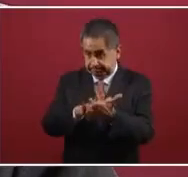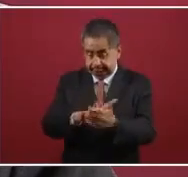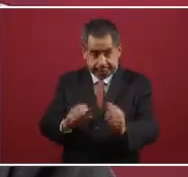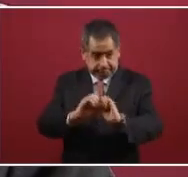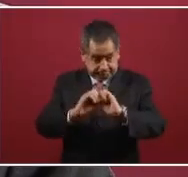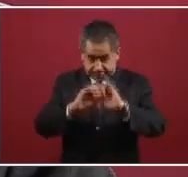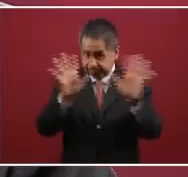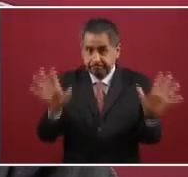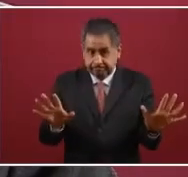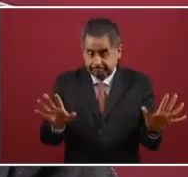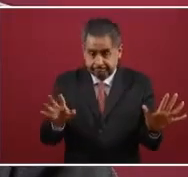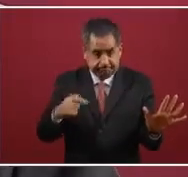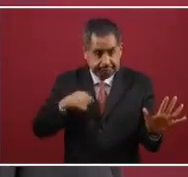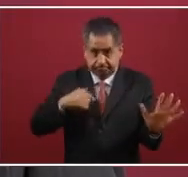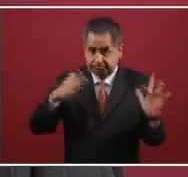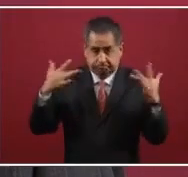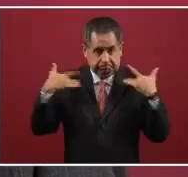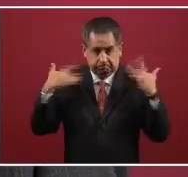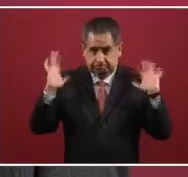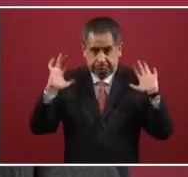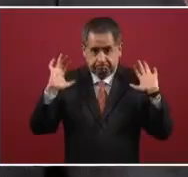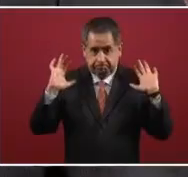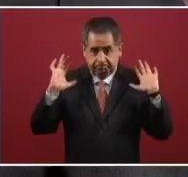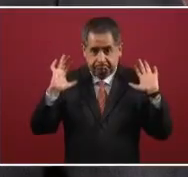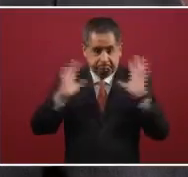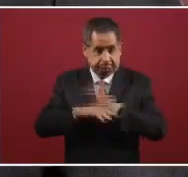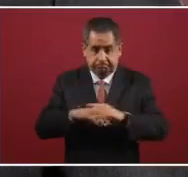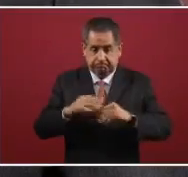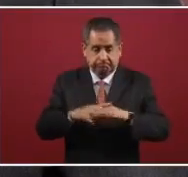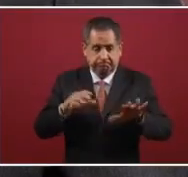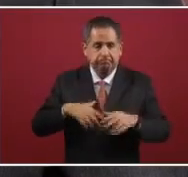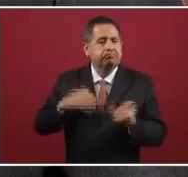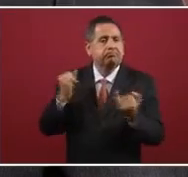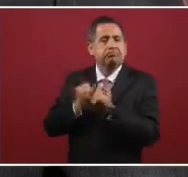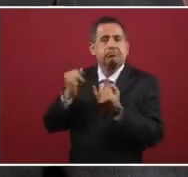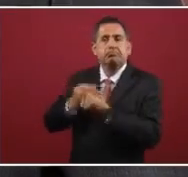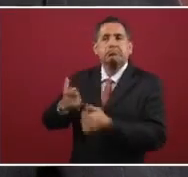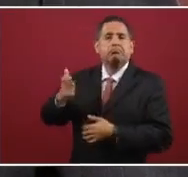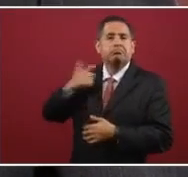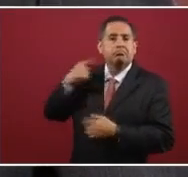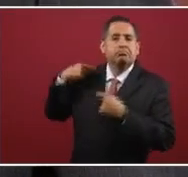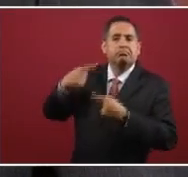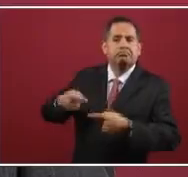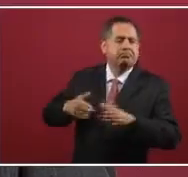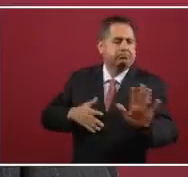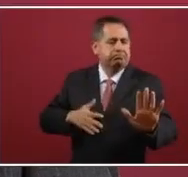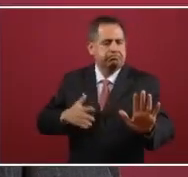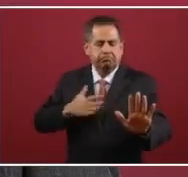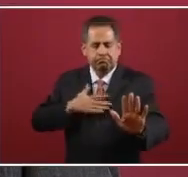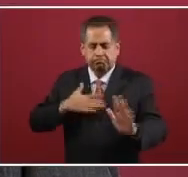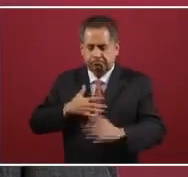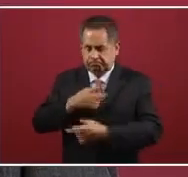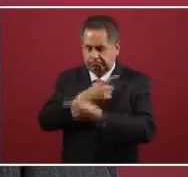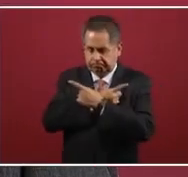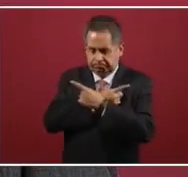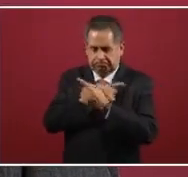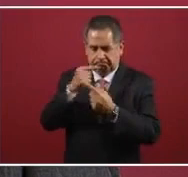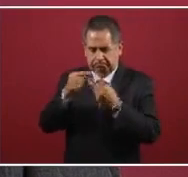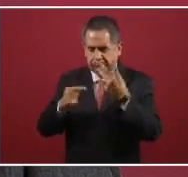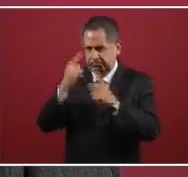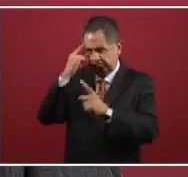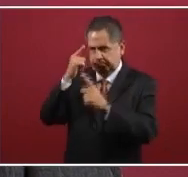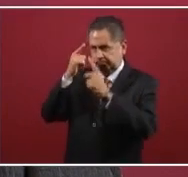totalmente claro. No somos iguales. Nosotros tenemos principios, tenemos ideales.